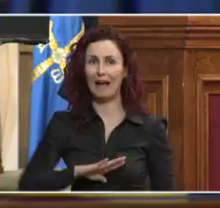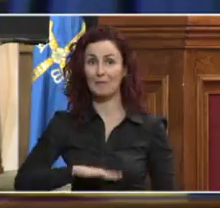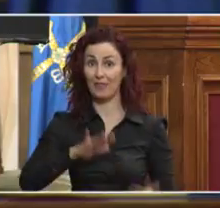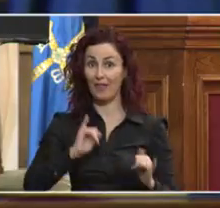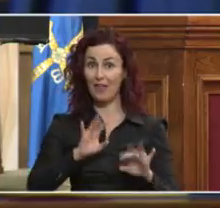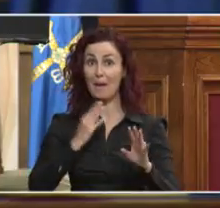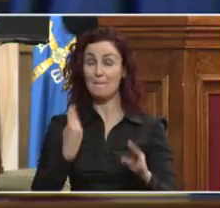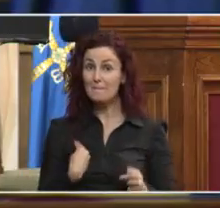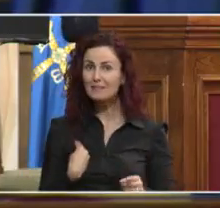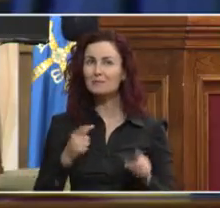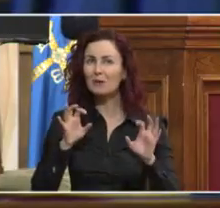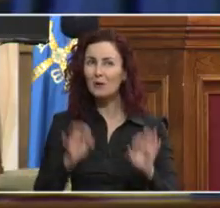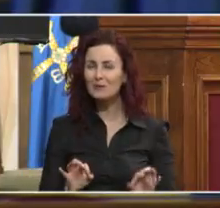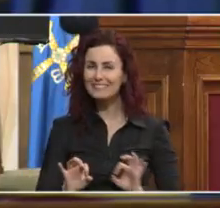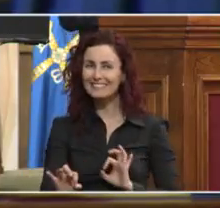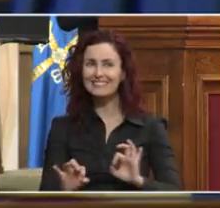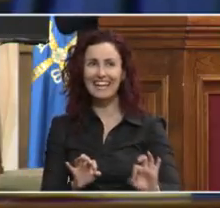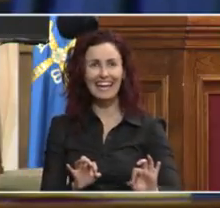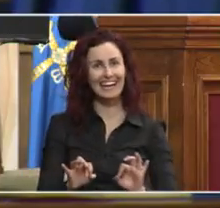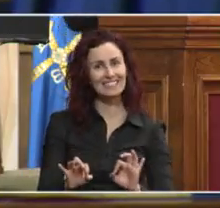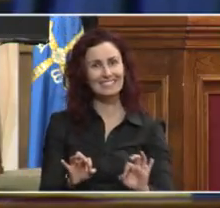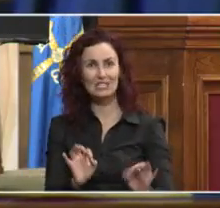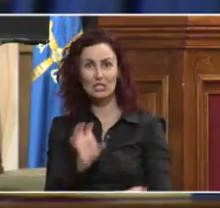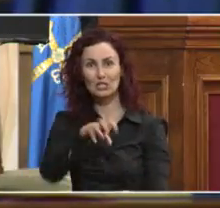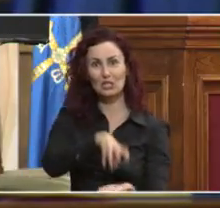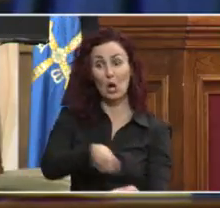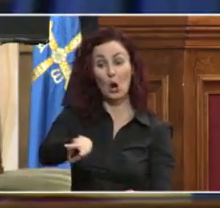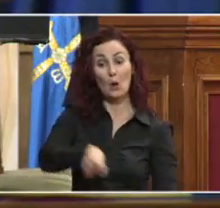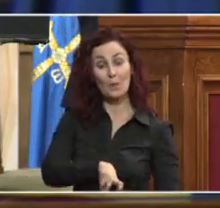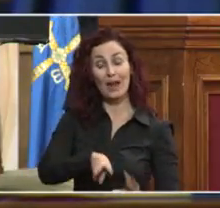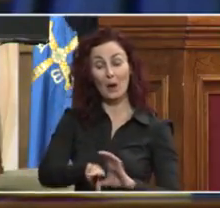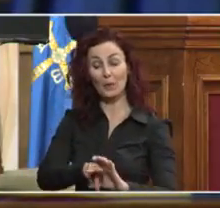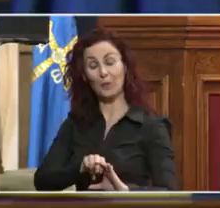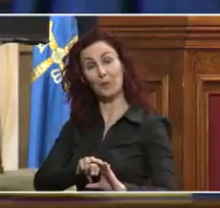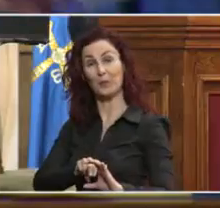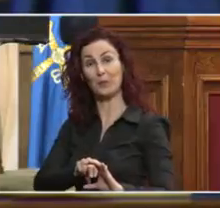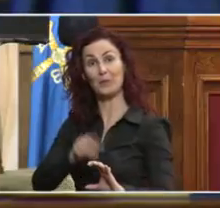el puesto instalado en el hall del teatro, me compré el VHS primero,